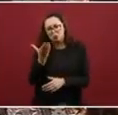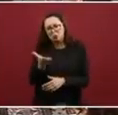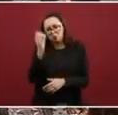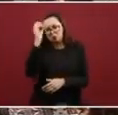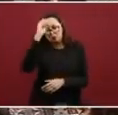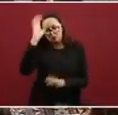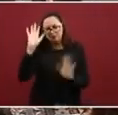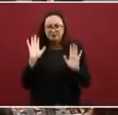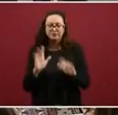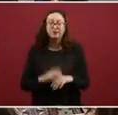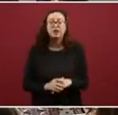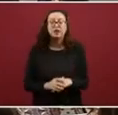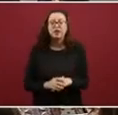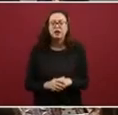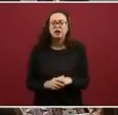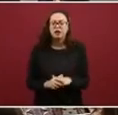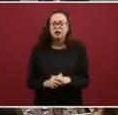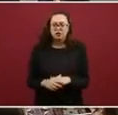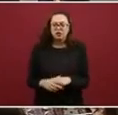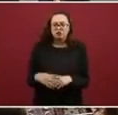Seguridad Pública. Entonces yo a lo que diría,